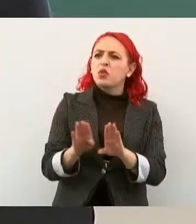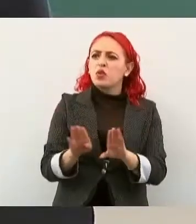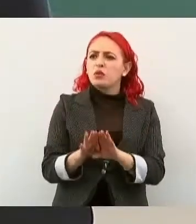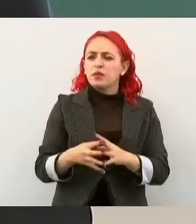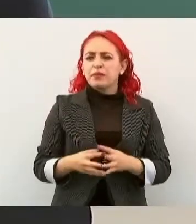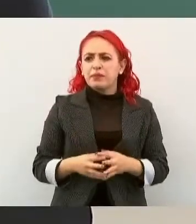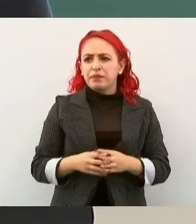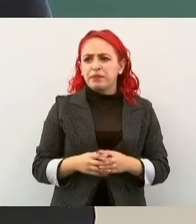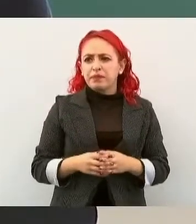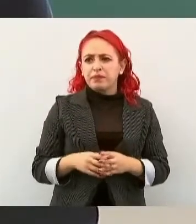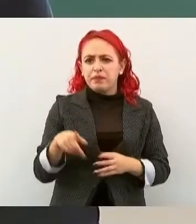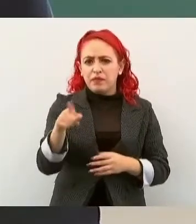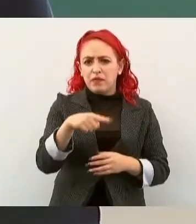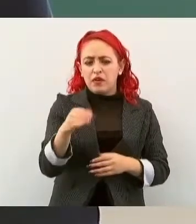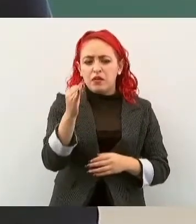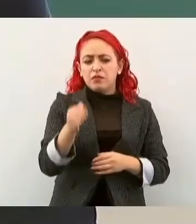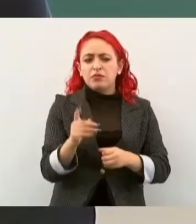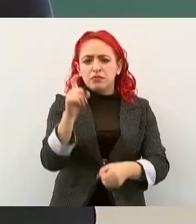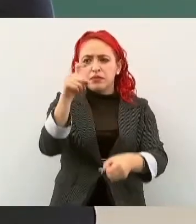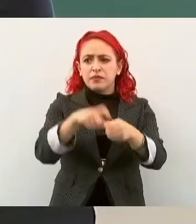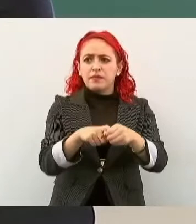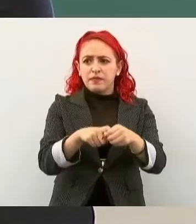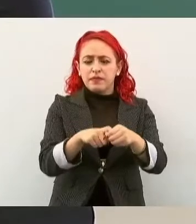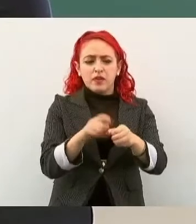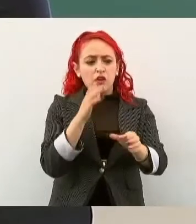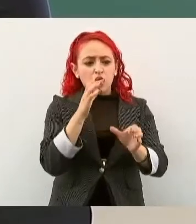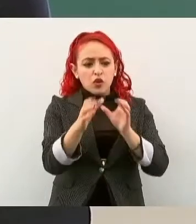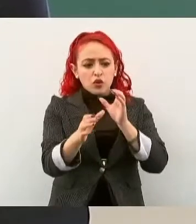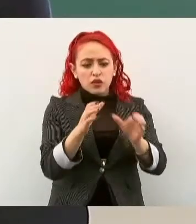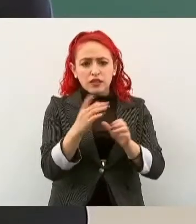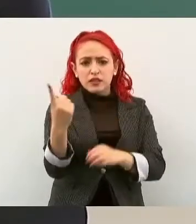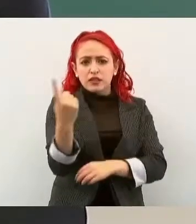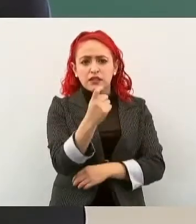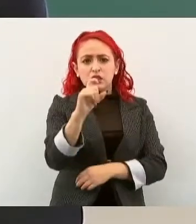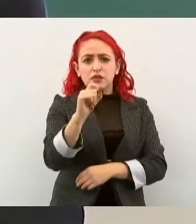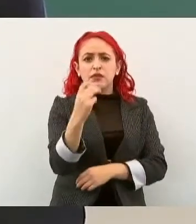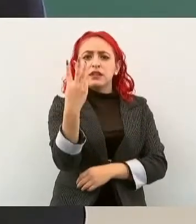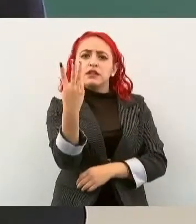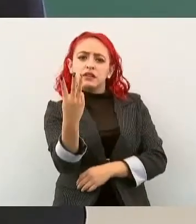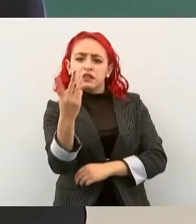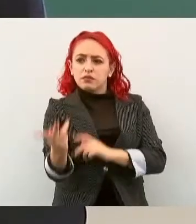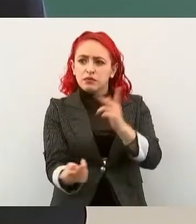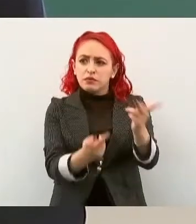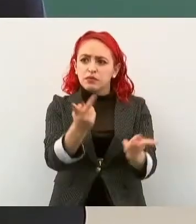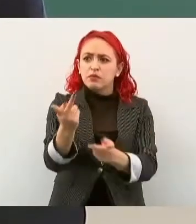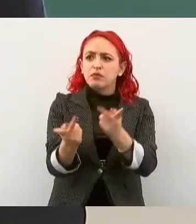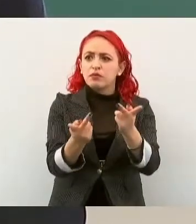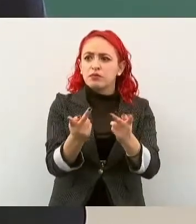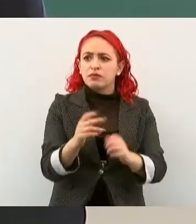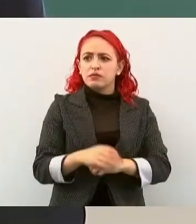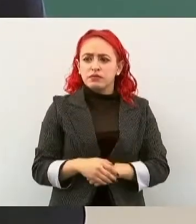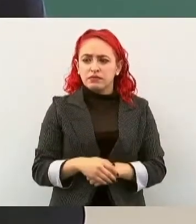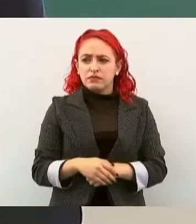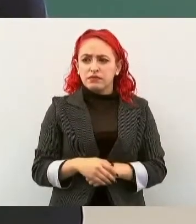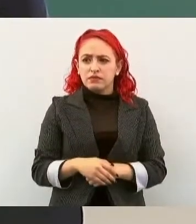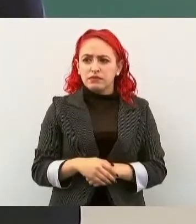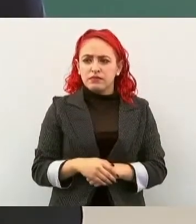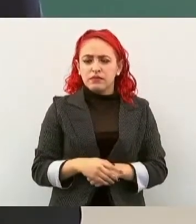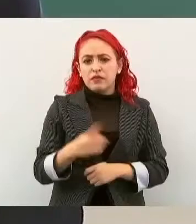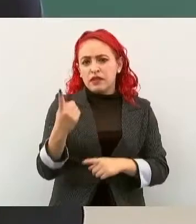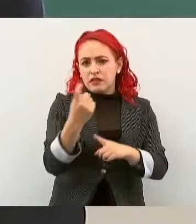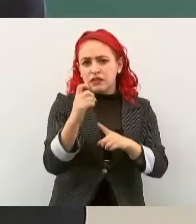Pues vamos a aceptar al que conteste bien 123 preguntas de